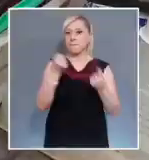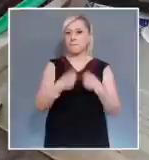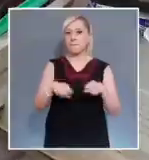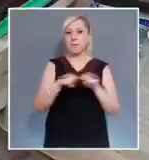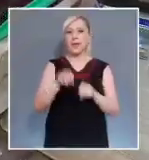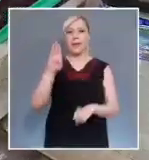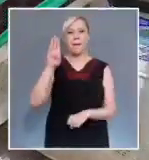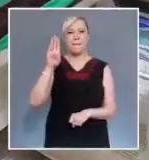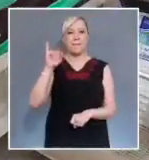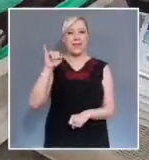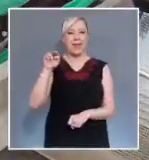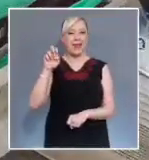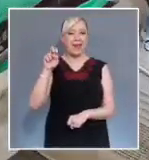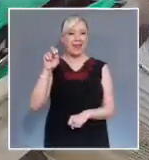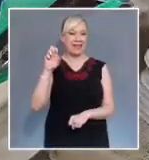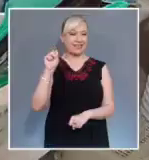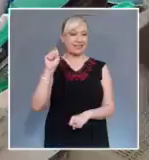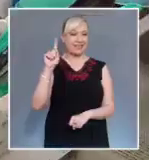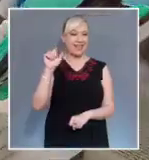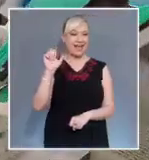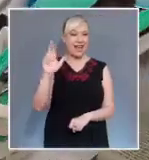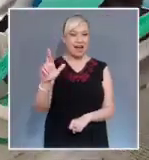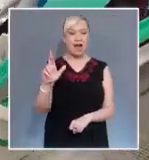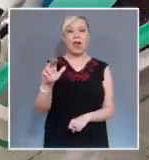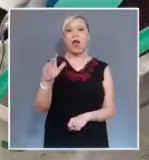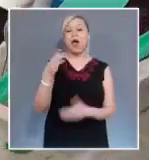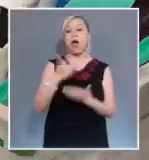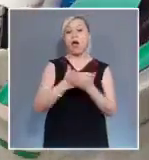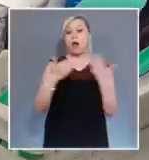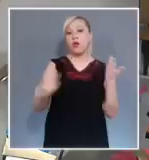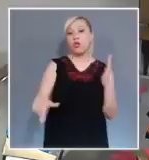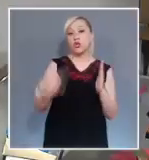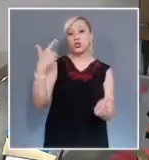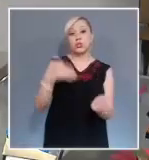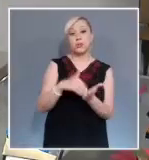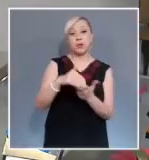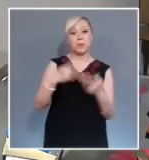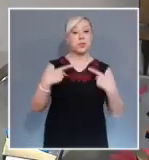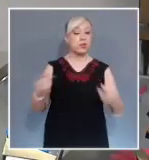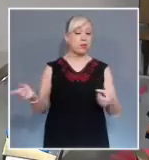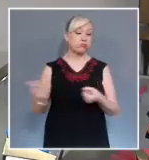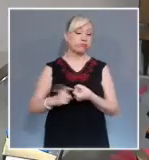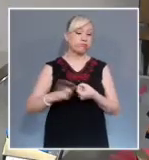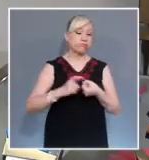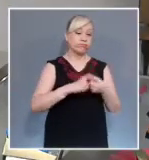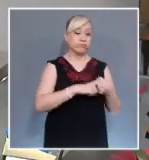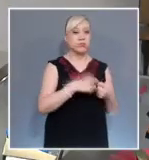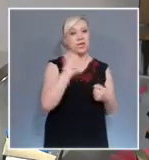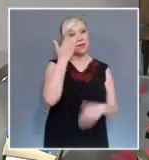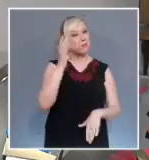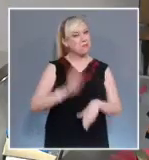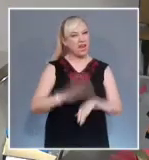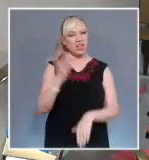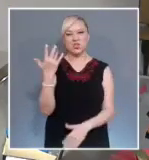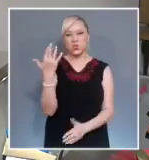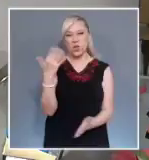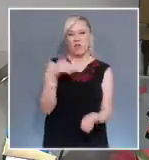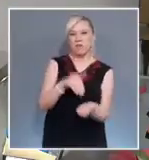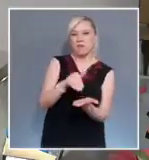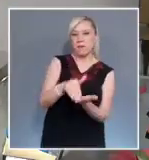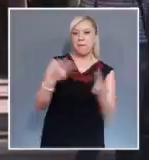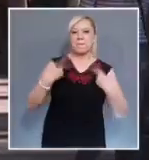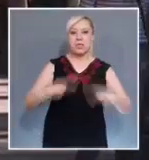en 13 entidades y 12 millones de beneficiarios con una meta de 50 millones uno de los retos más grandes